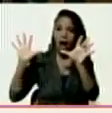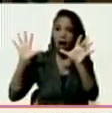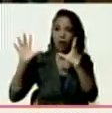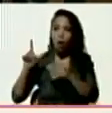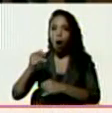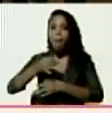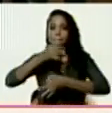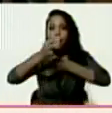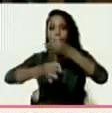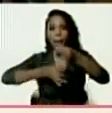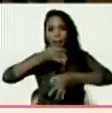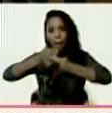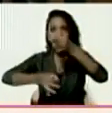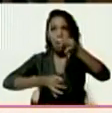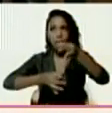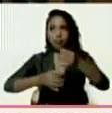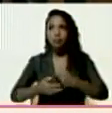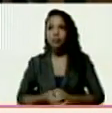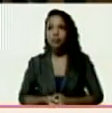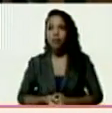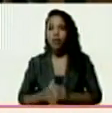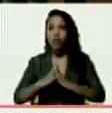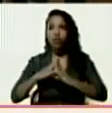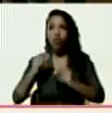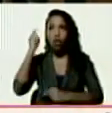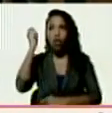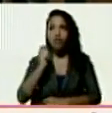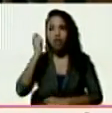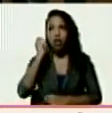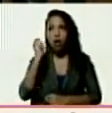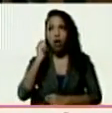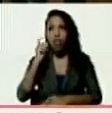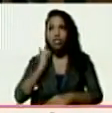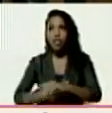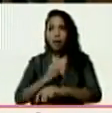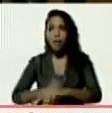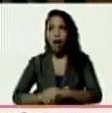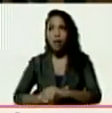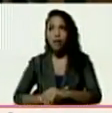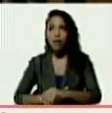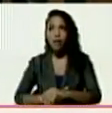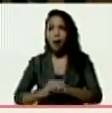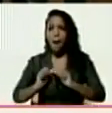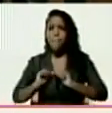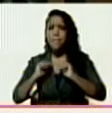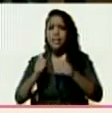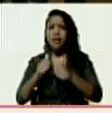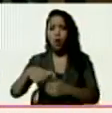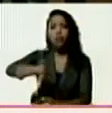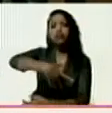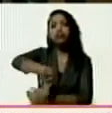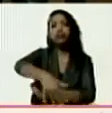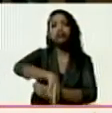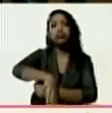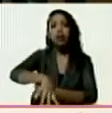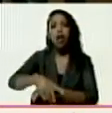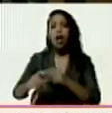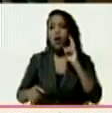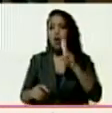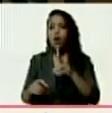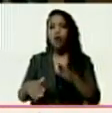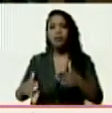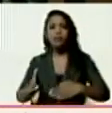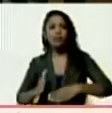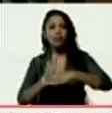expresó. Todos los diputados, desde muy temprano, empezamos a sortear los obstáculos de siempre.